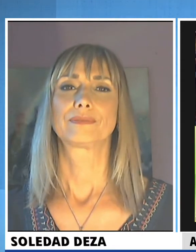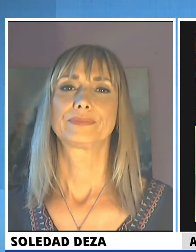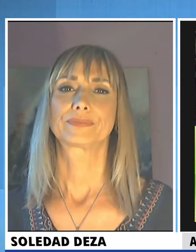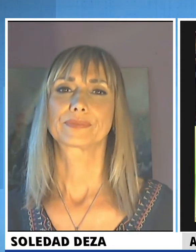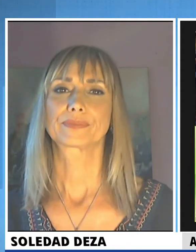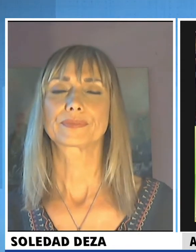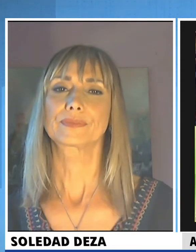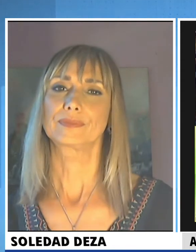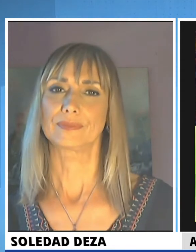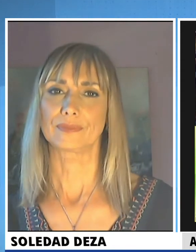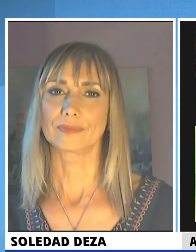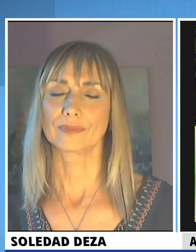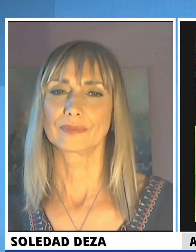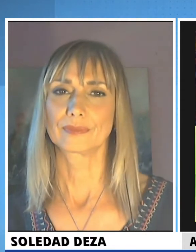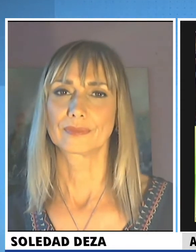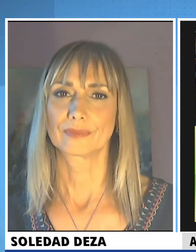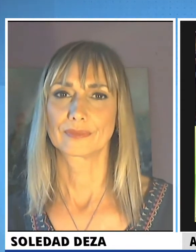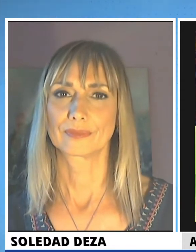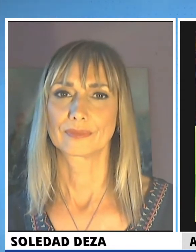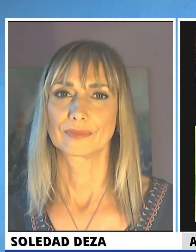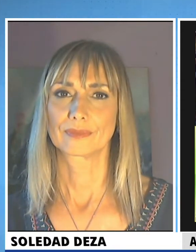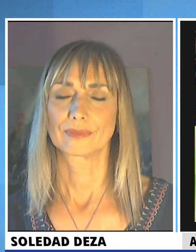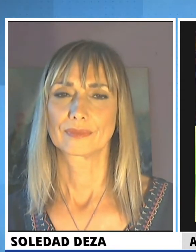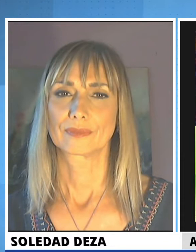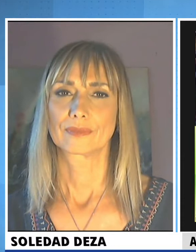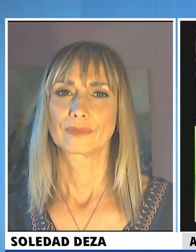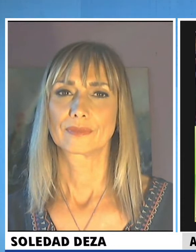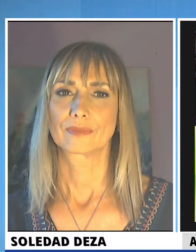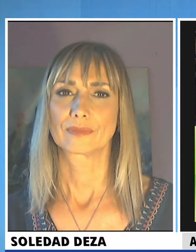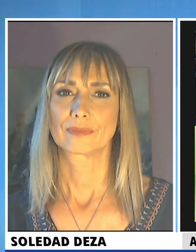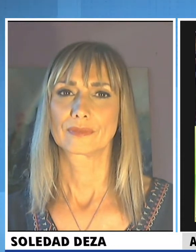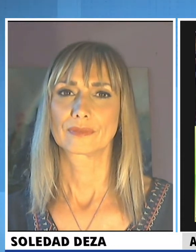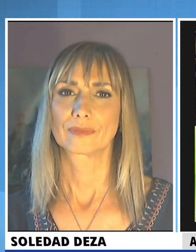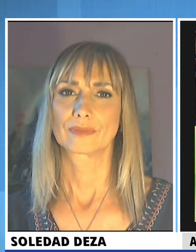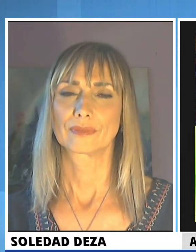una persona recurrir en situación de violencia, lo que vamos a hacer es